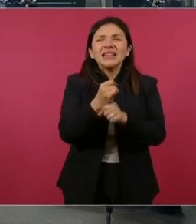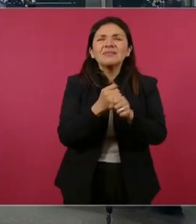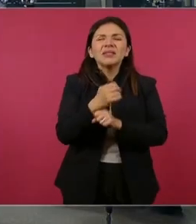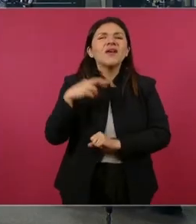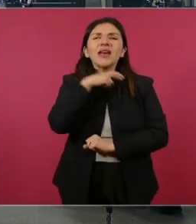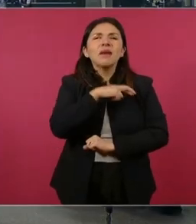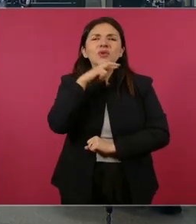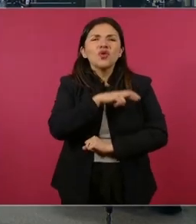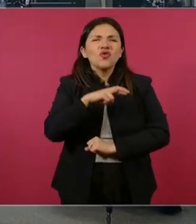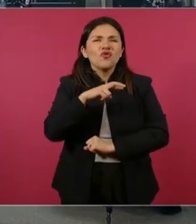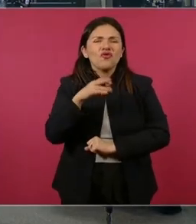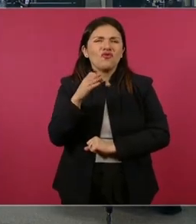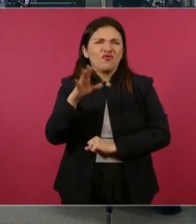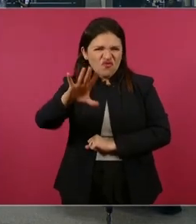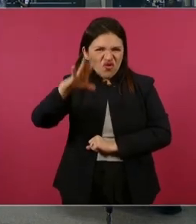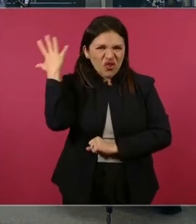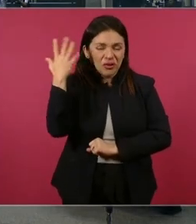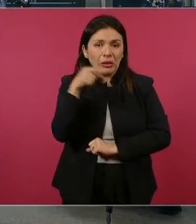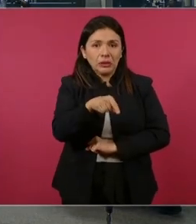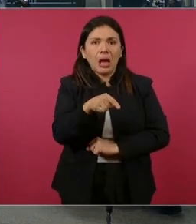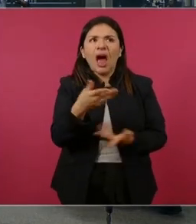Furioso?